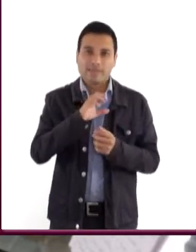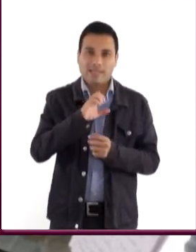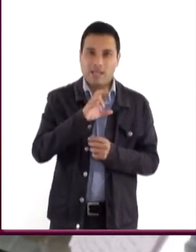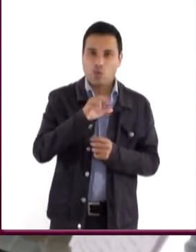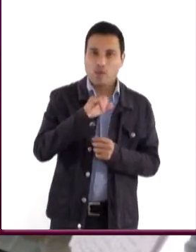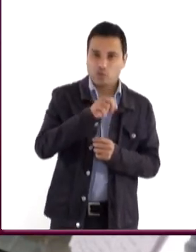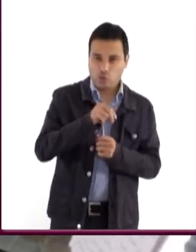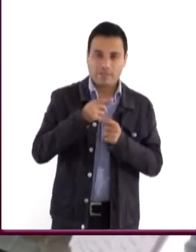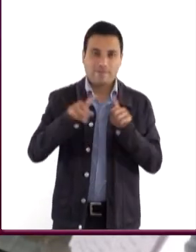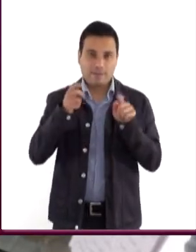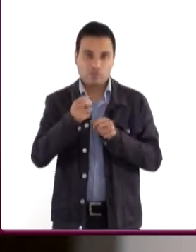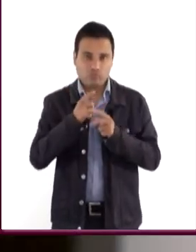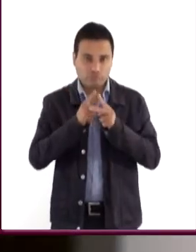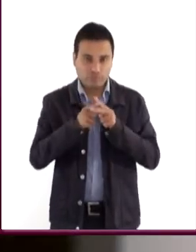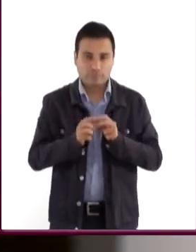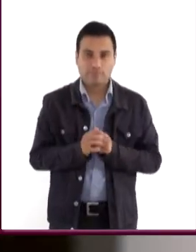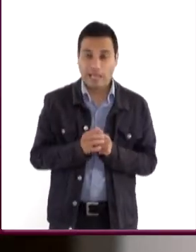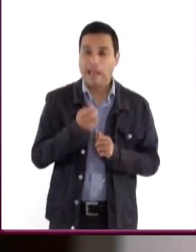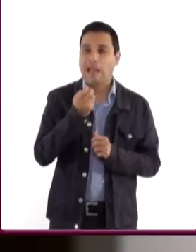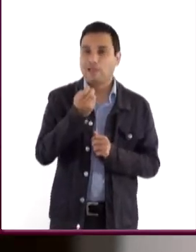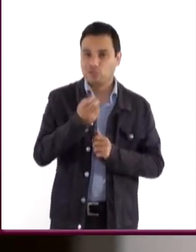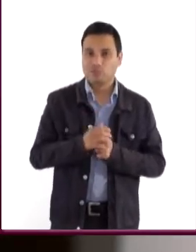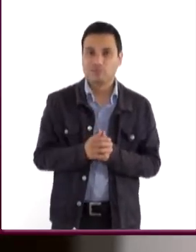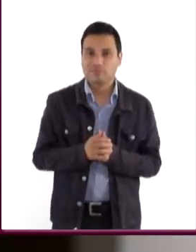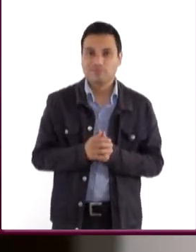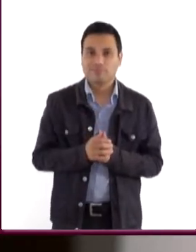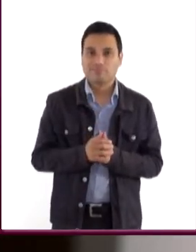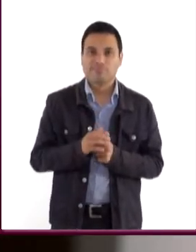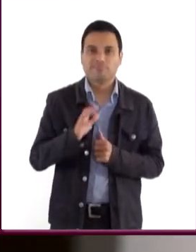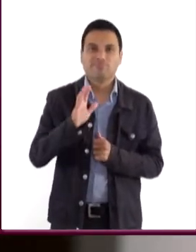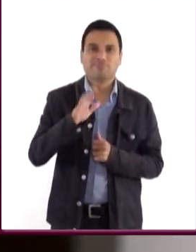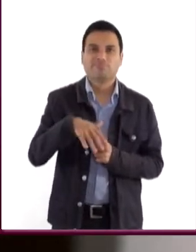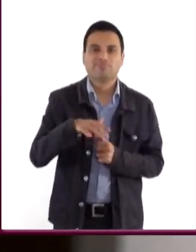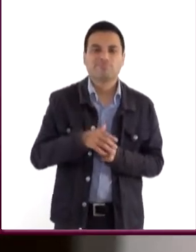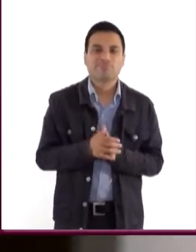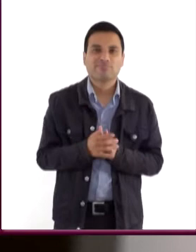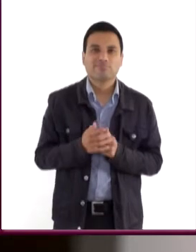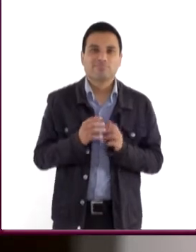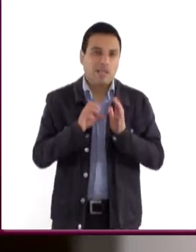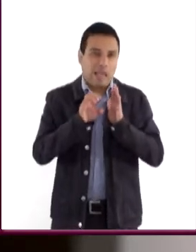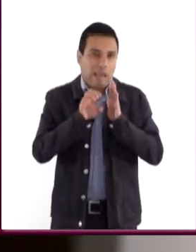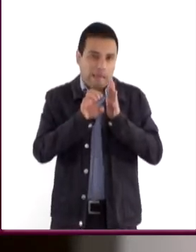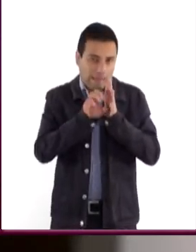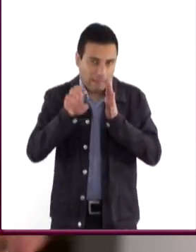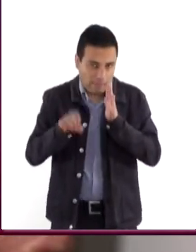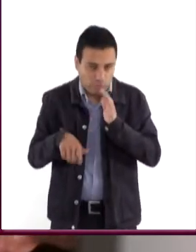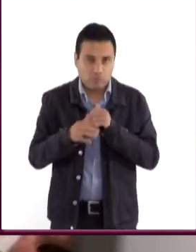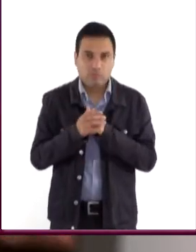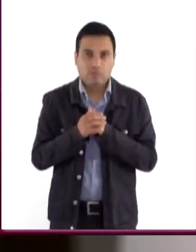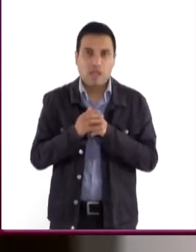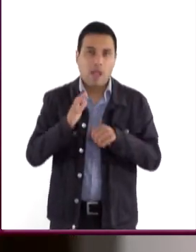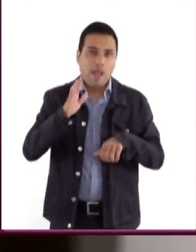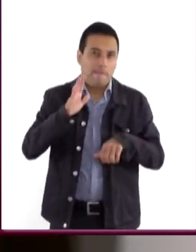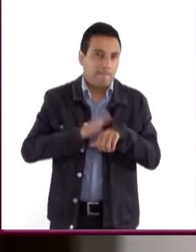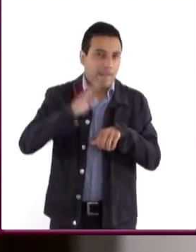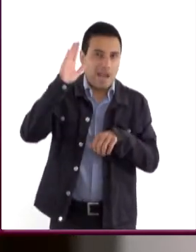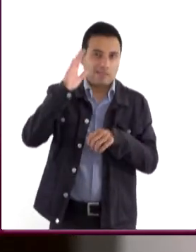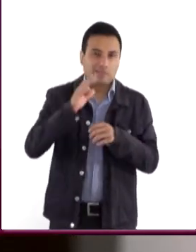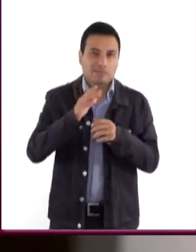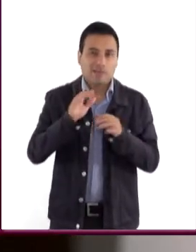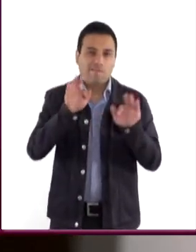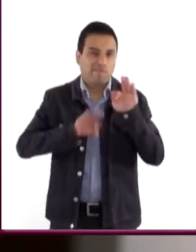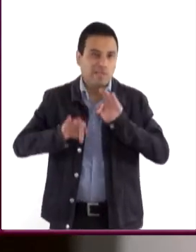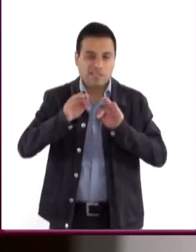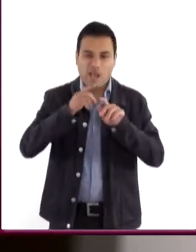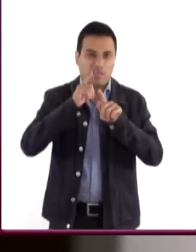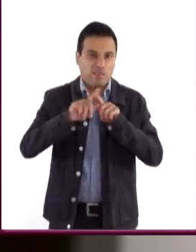el movimiento del resorte. Exactamente. Y si nosotros involucramos más variables físicas